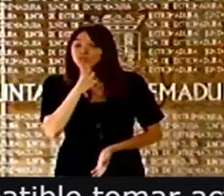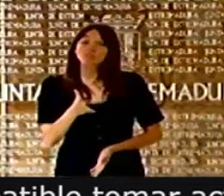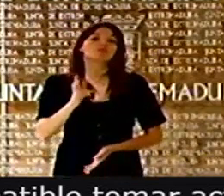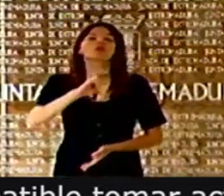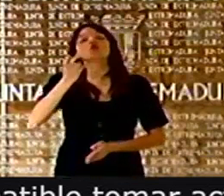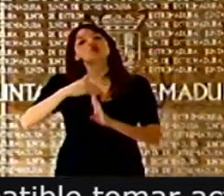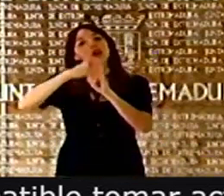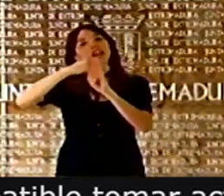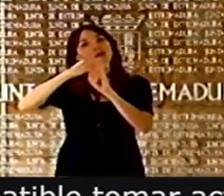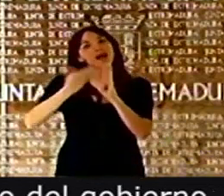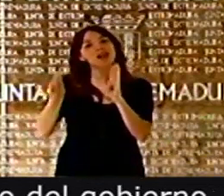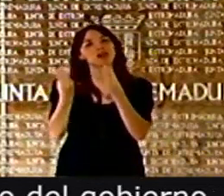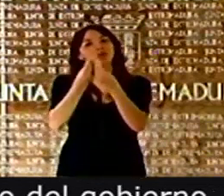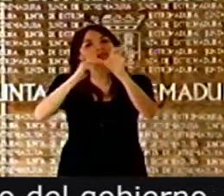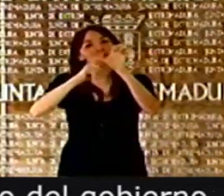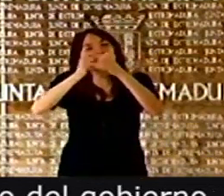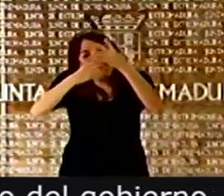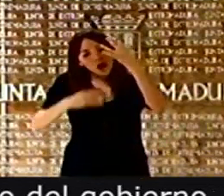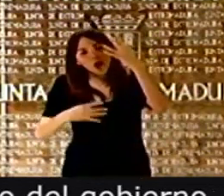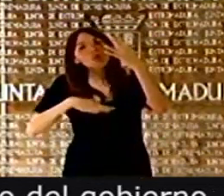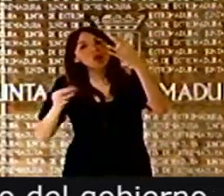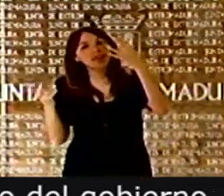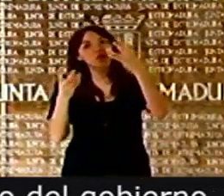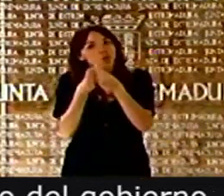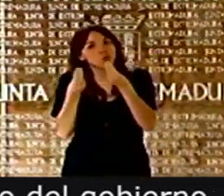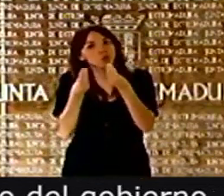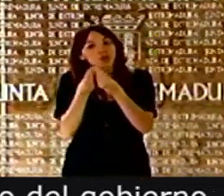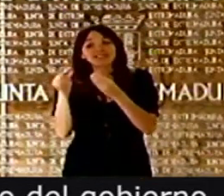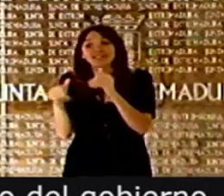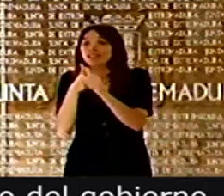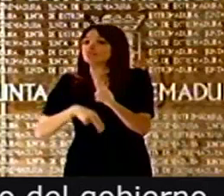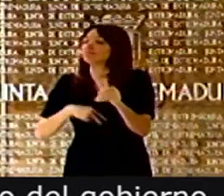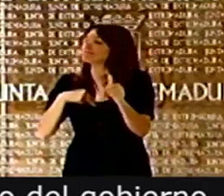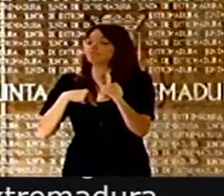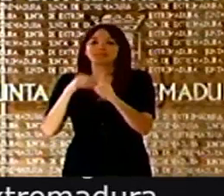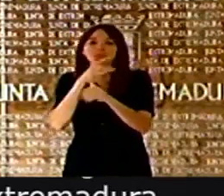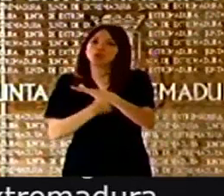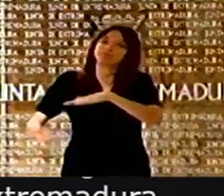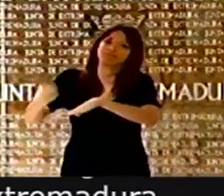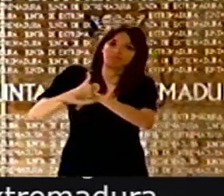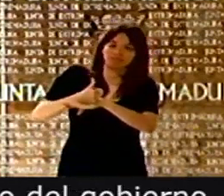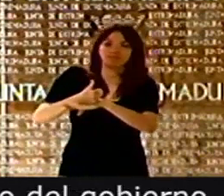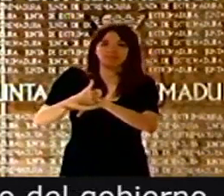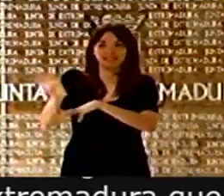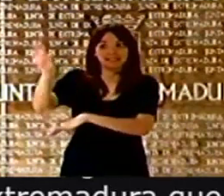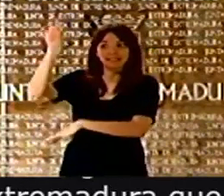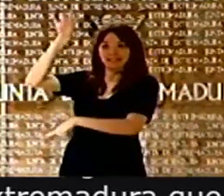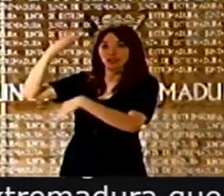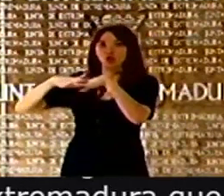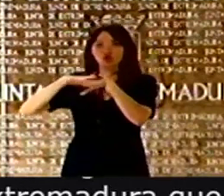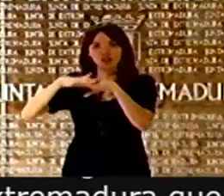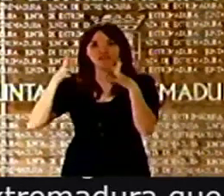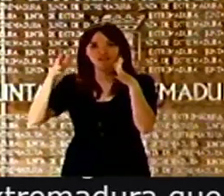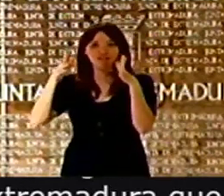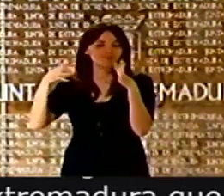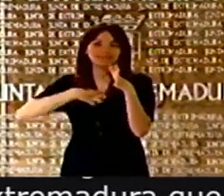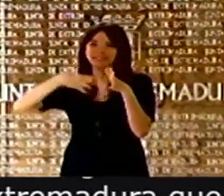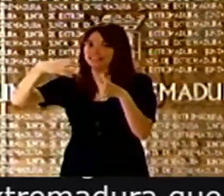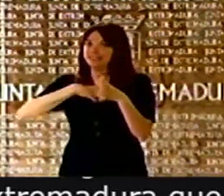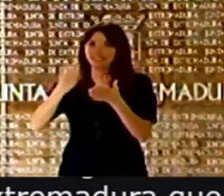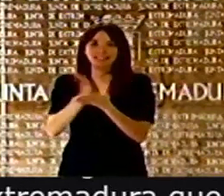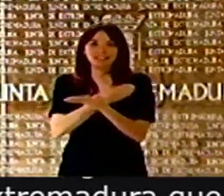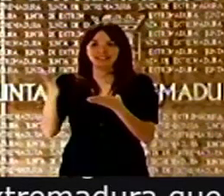nivel de responsabilidad en la Junta de Extremadura que no es incompatible, pero los secretarios generales son alto cargo nombrados por el Consejo de Gobierno, por tanto el mismo órgano que te